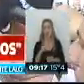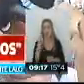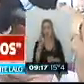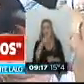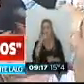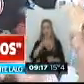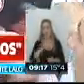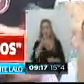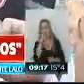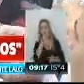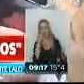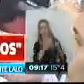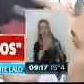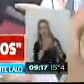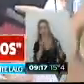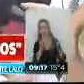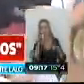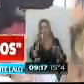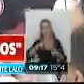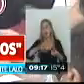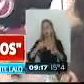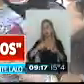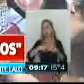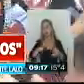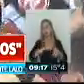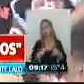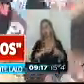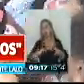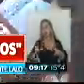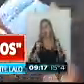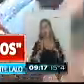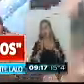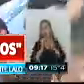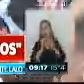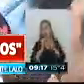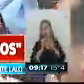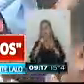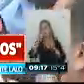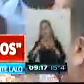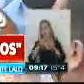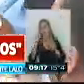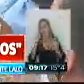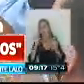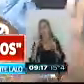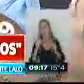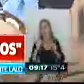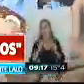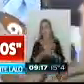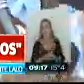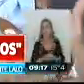¿Cuándo viste la pelea? Y ahora voy a descansar un tiempo y bueno, voy a ver qué pasa. ¿Seguís pensando que ganás el tiempo?